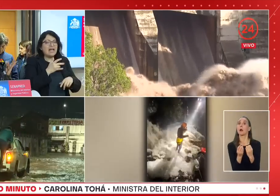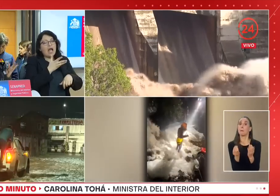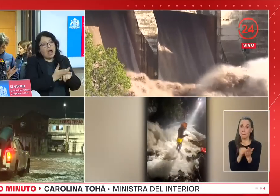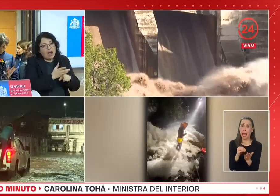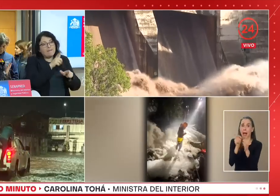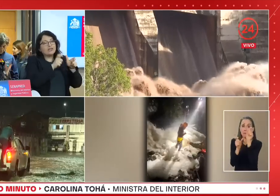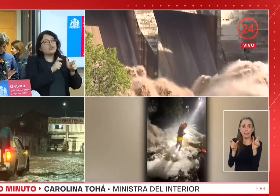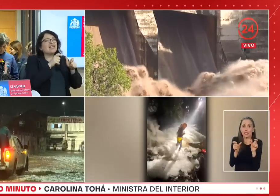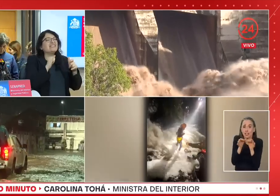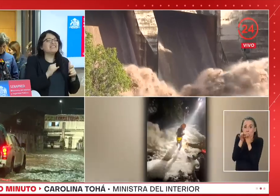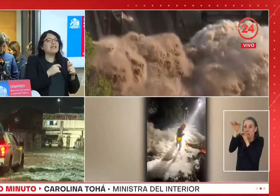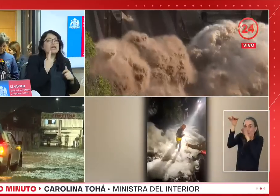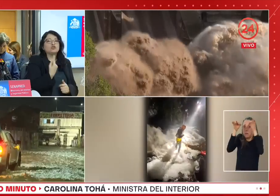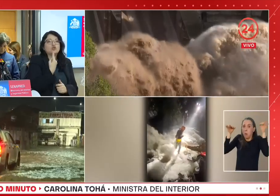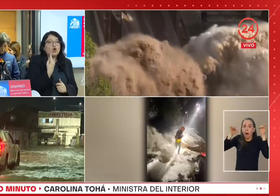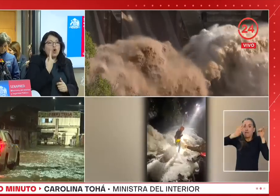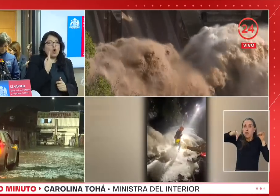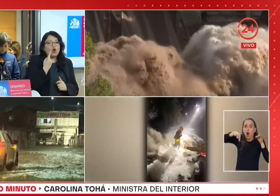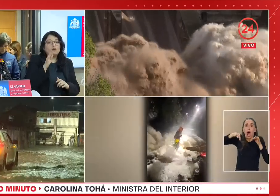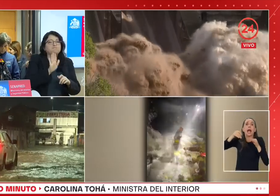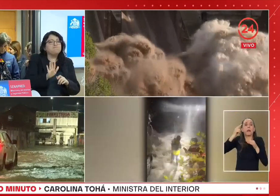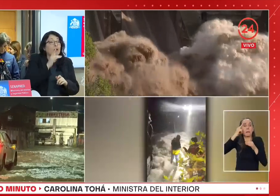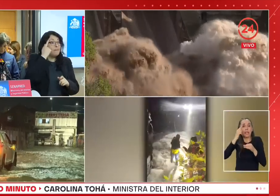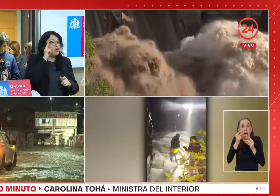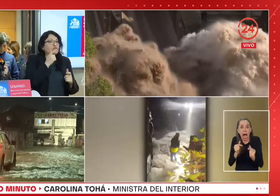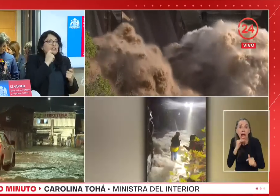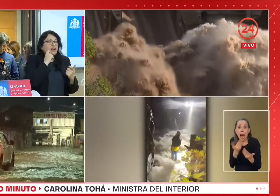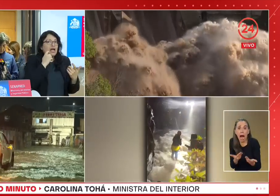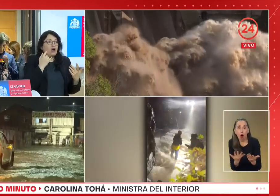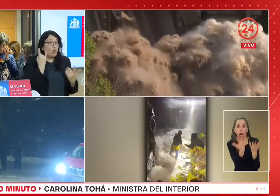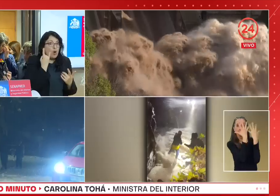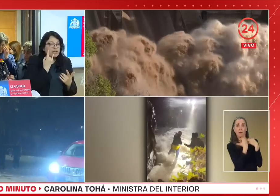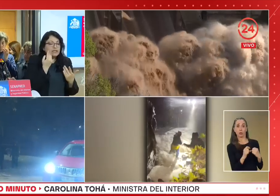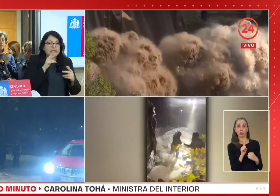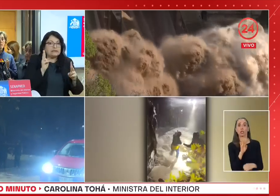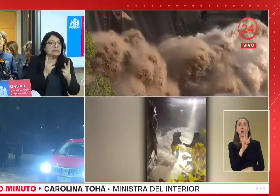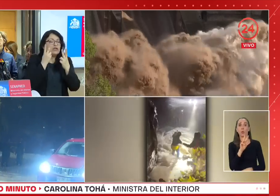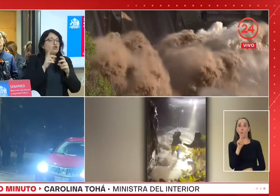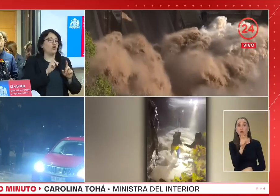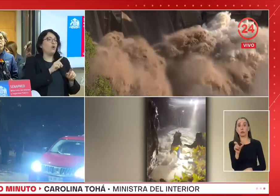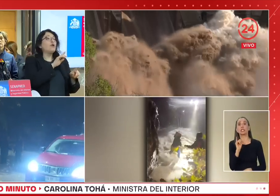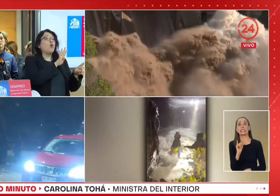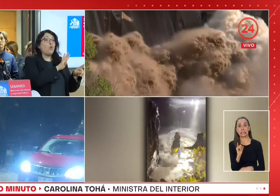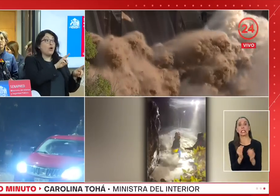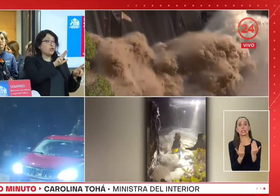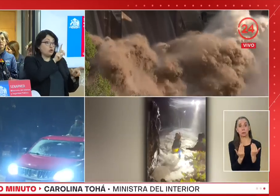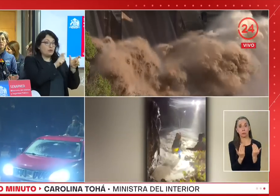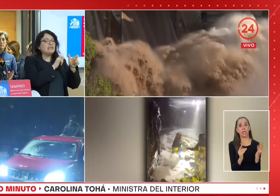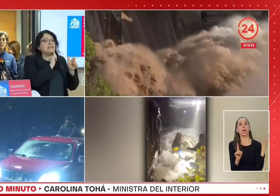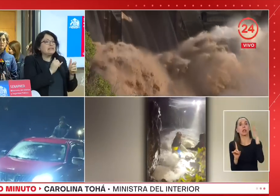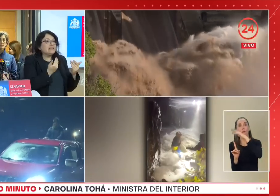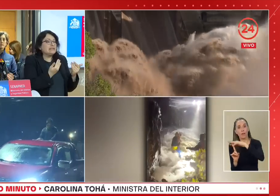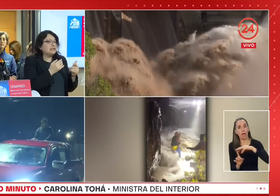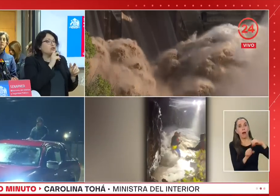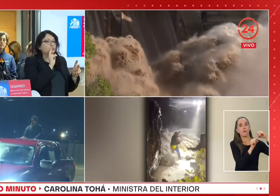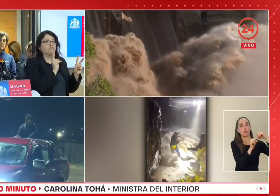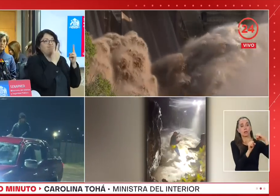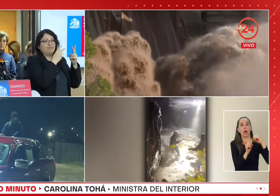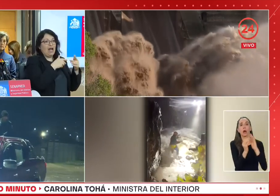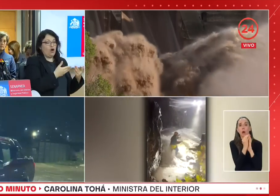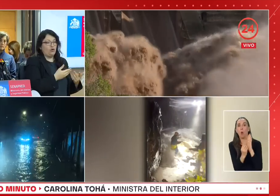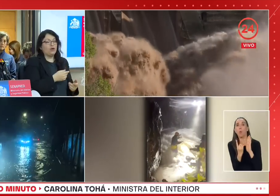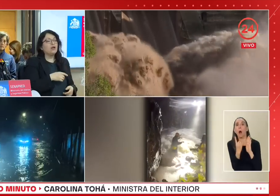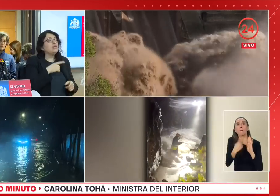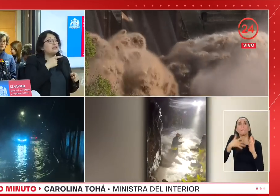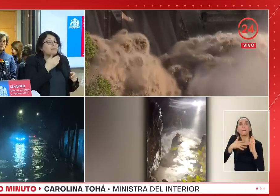muchas más que están aisladas pero no todas ellas necesitan un rescate inminente son 48 las que están esperando un rescate y se ha hecho una priorización